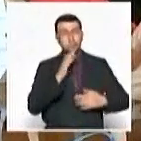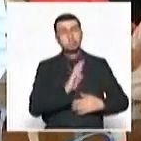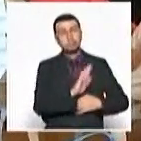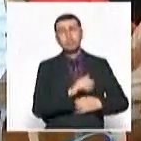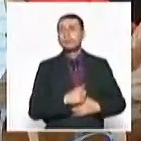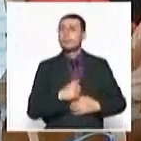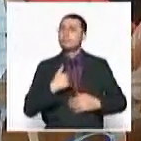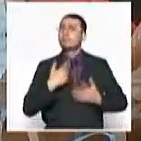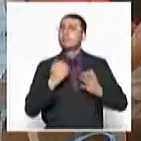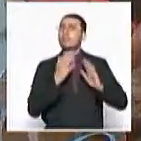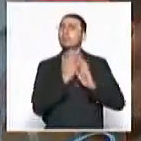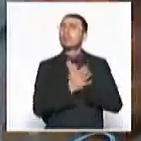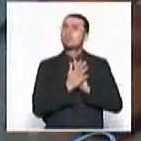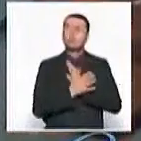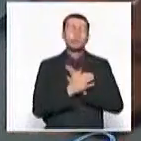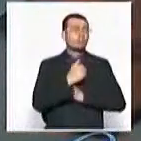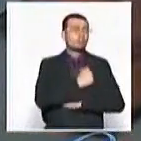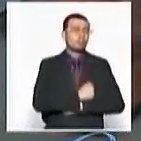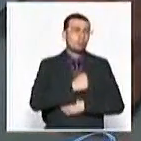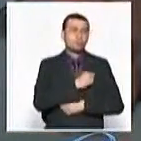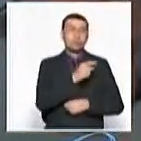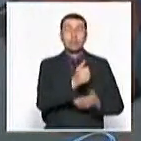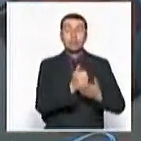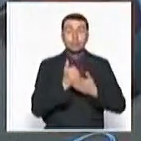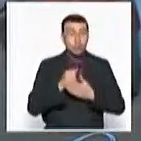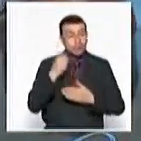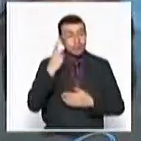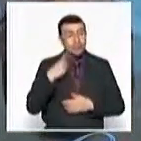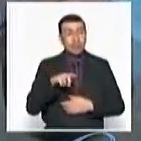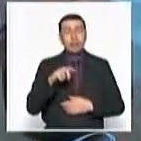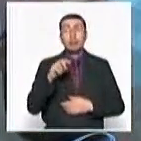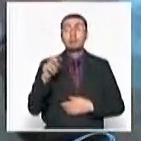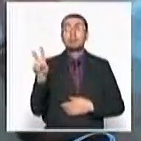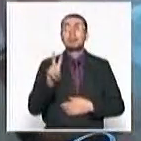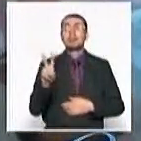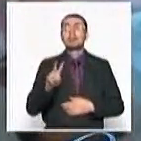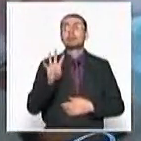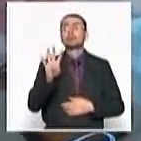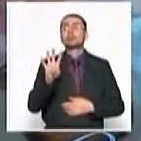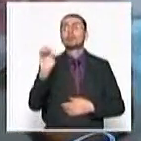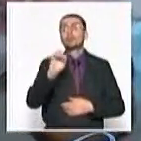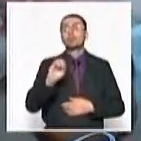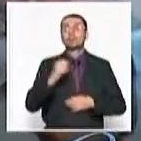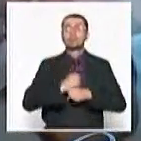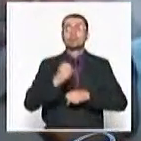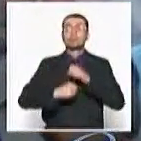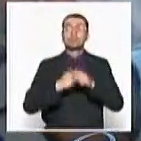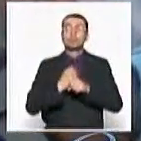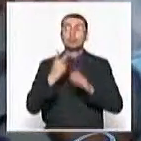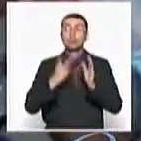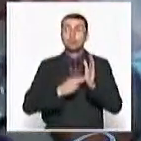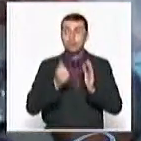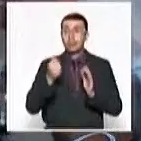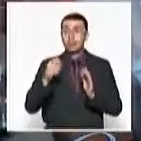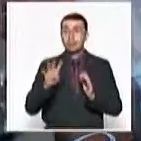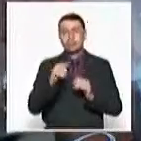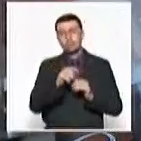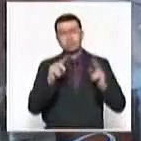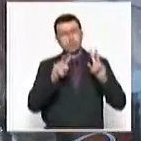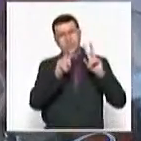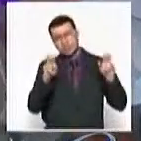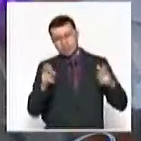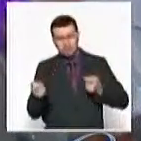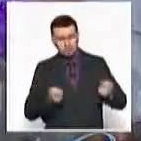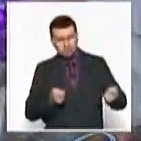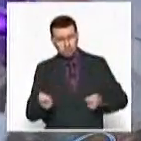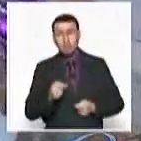este correo para solicitarles un favor muy grande. El día viernes 4 de octubre de 2014 trataron el tema relacionado a